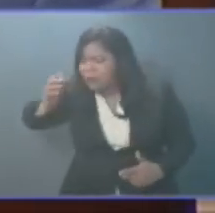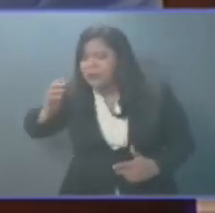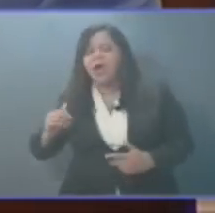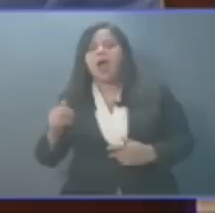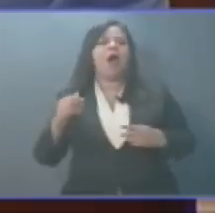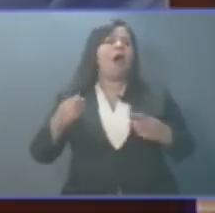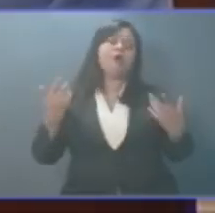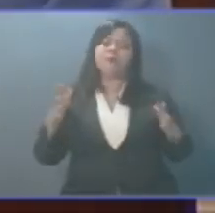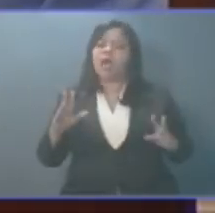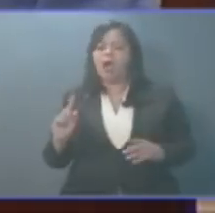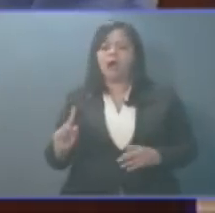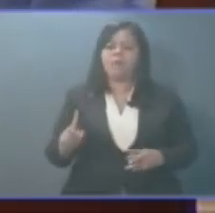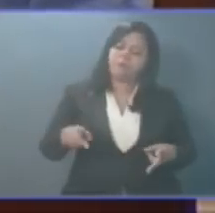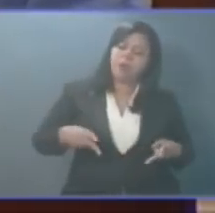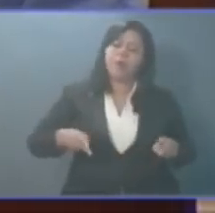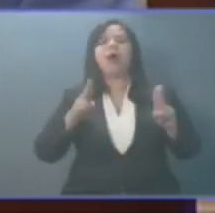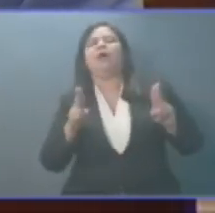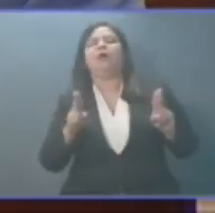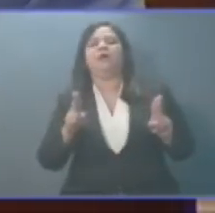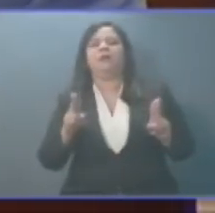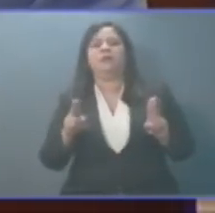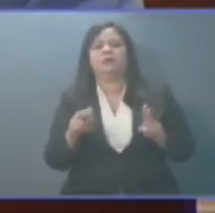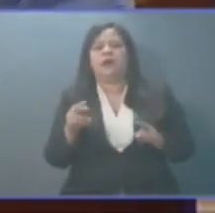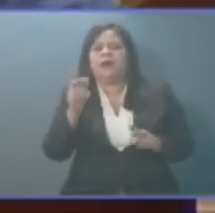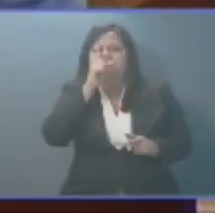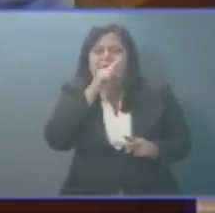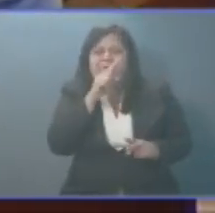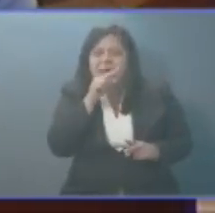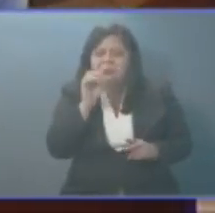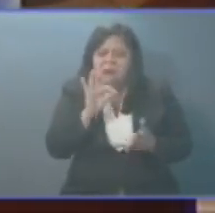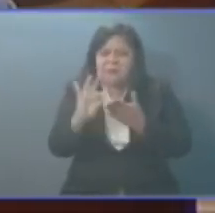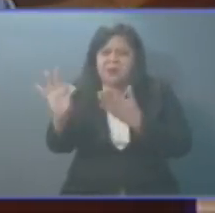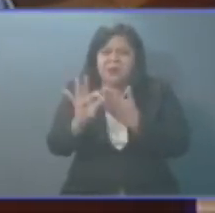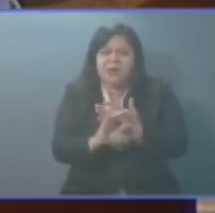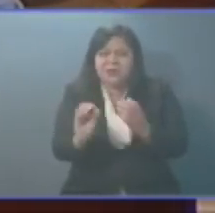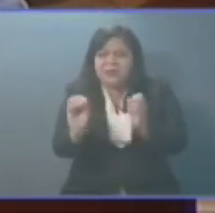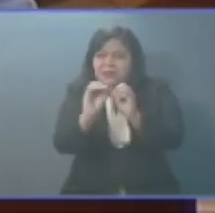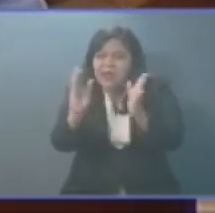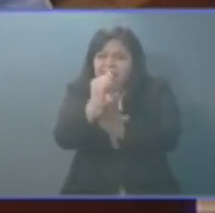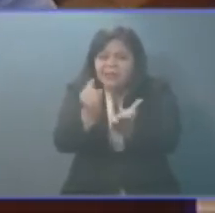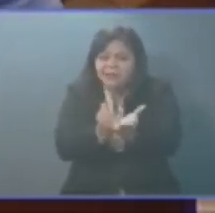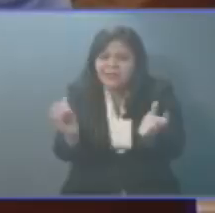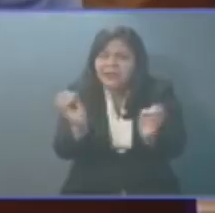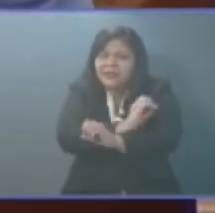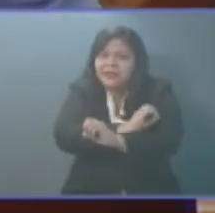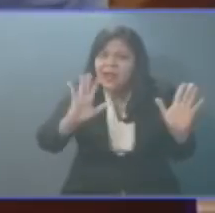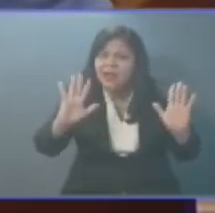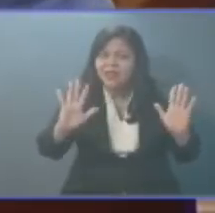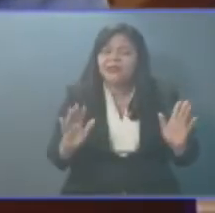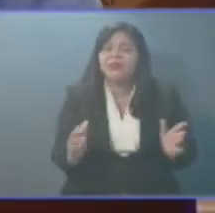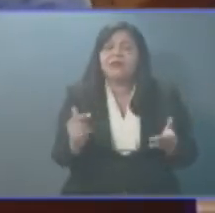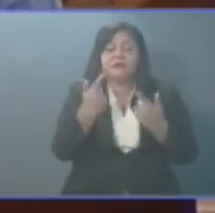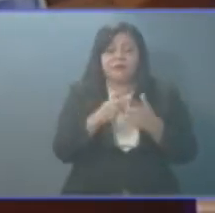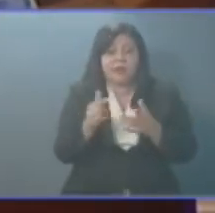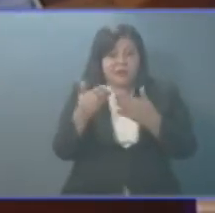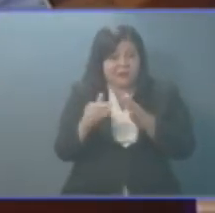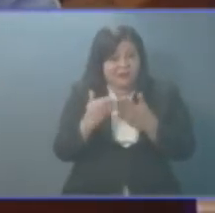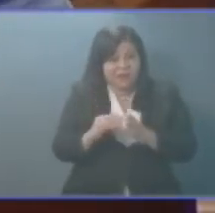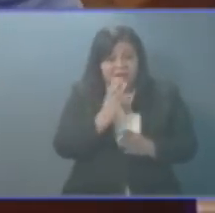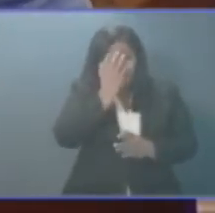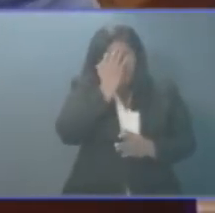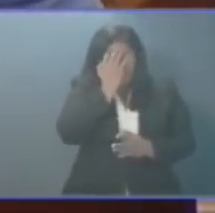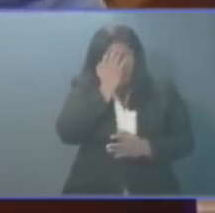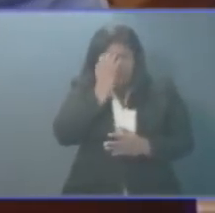y pusieron primeras piedras de este proyecto que ni tan siquiera se tenía un diseño. A diferencia de ese vergonzoso